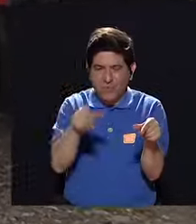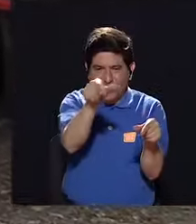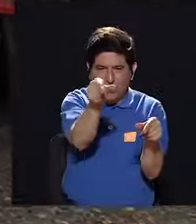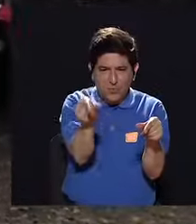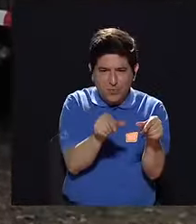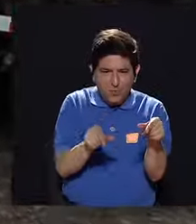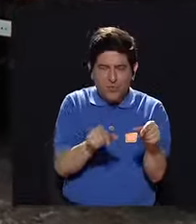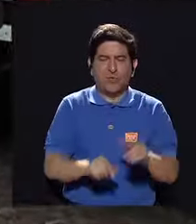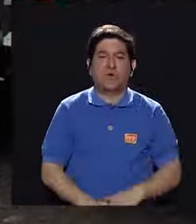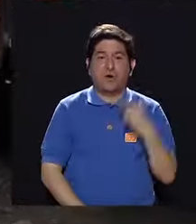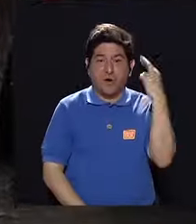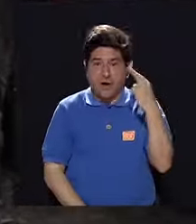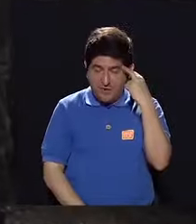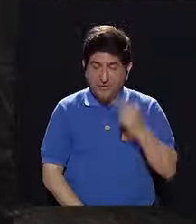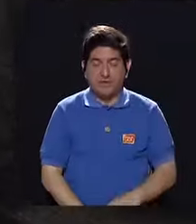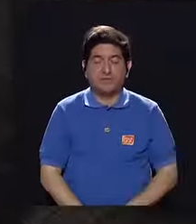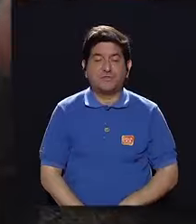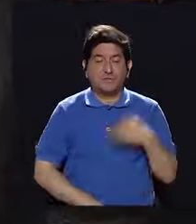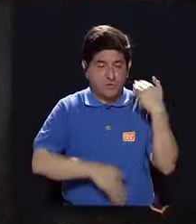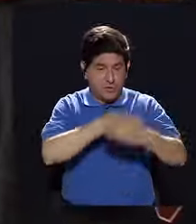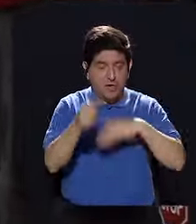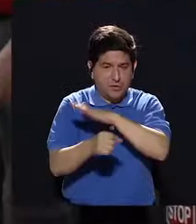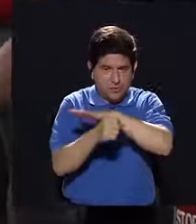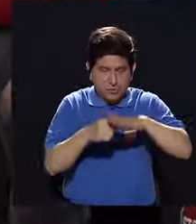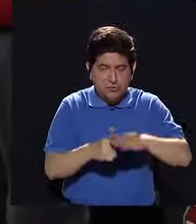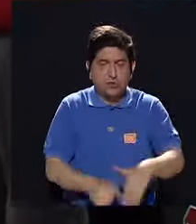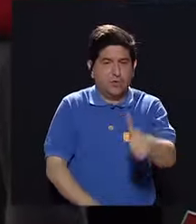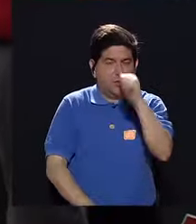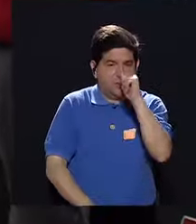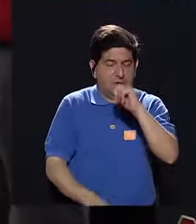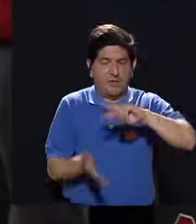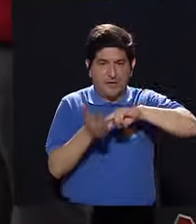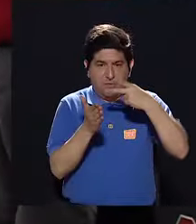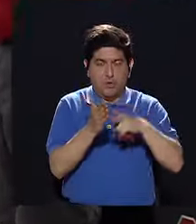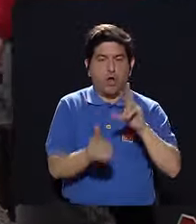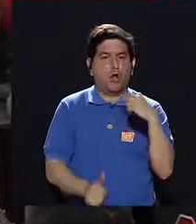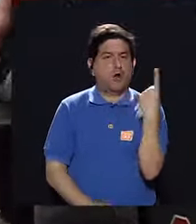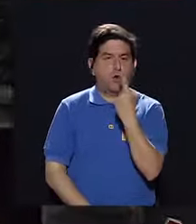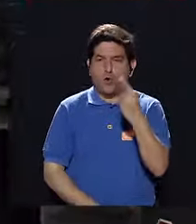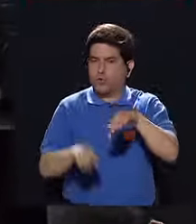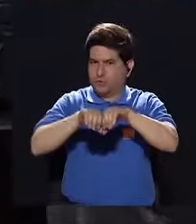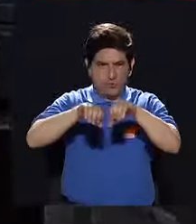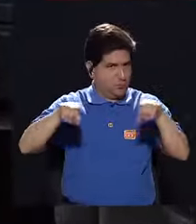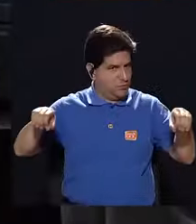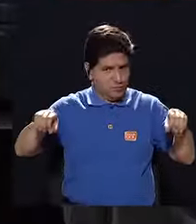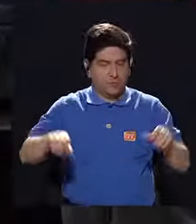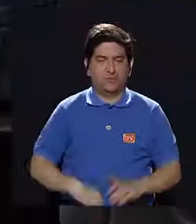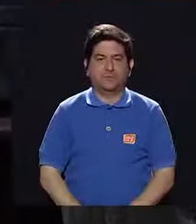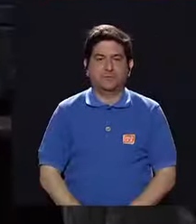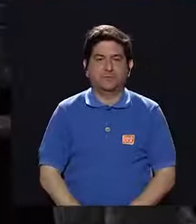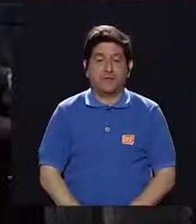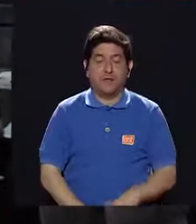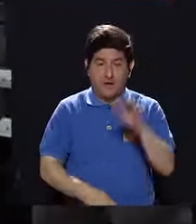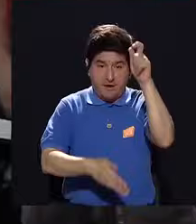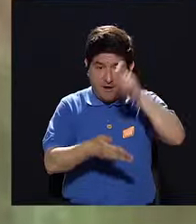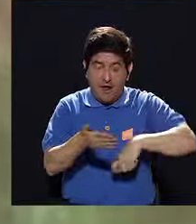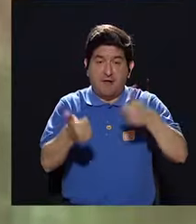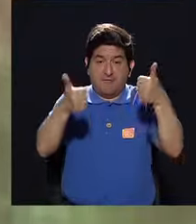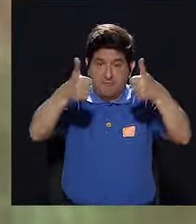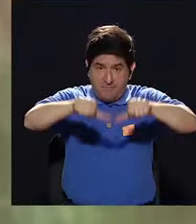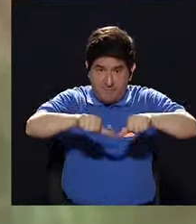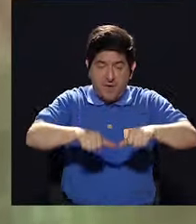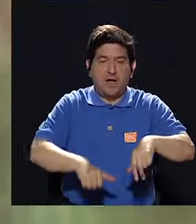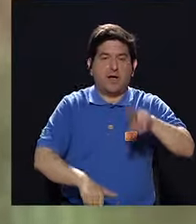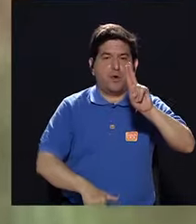Y en virtud de que la gestión integral del recurso implica más allá que solo el acueducto, entonces cuando se firma